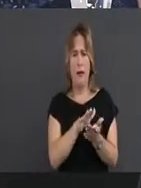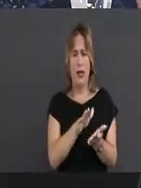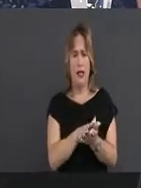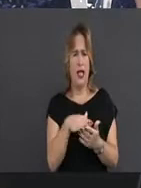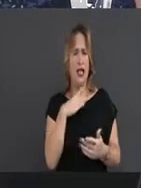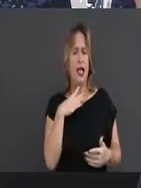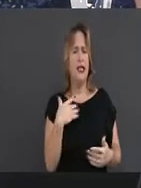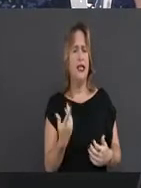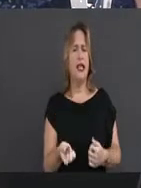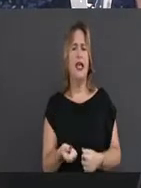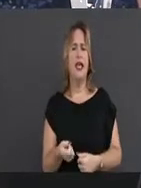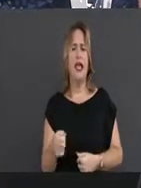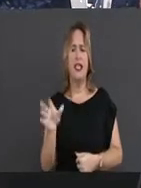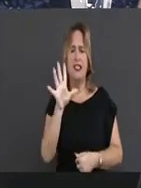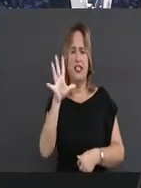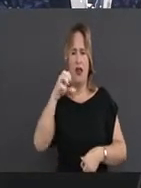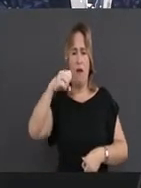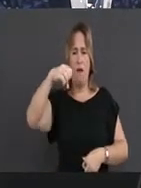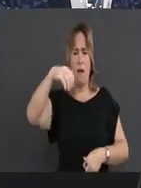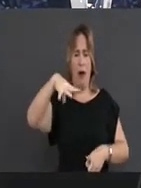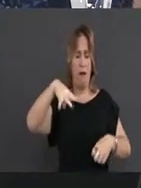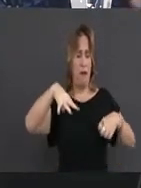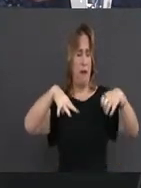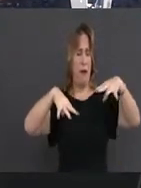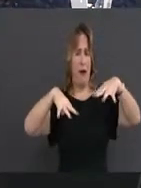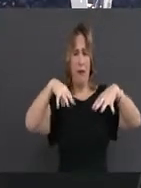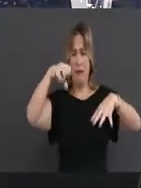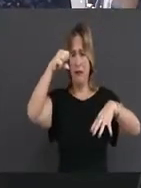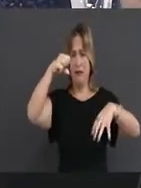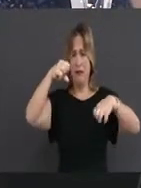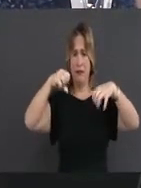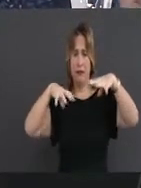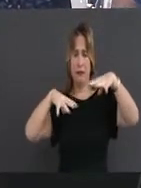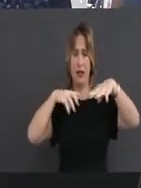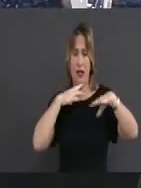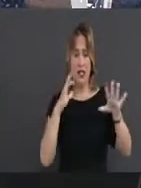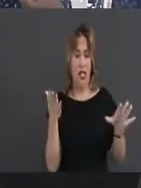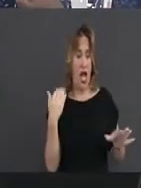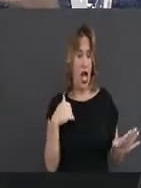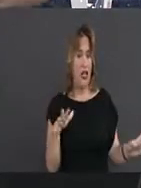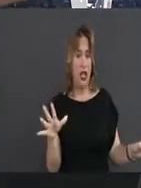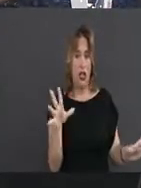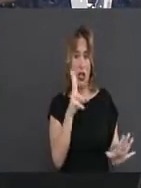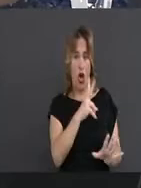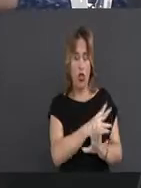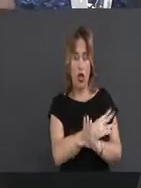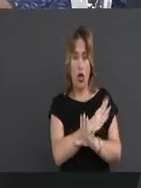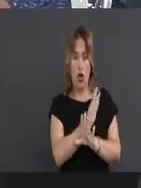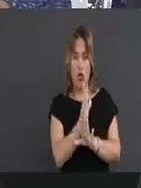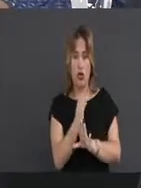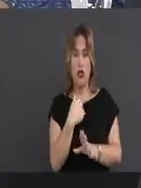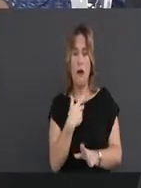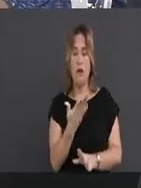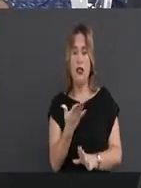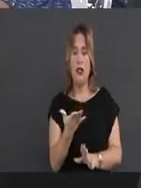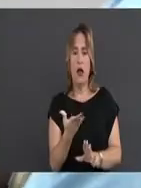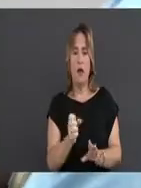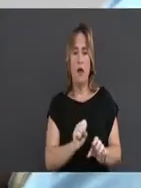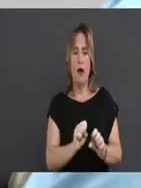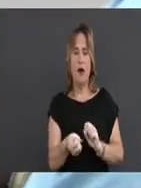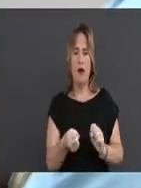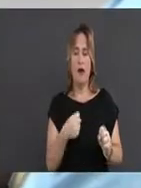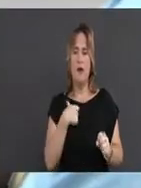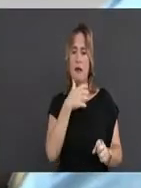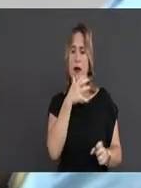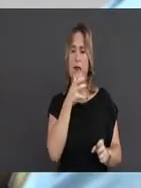Uno tiene que ver con de las 5 horas intermitentes, que tiene que ver con que antes eran 12 horas continuas. La población pidió un reajuste y creo